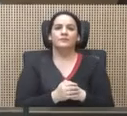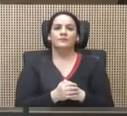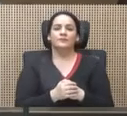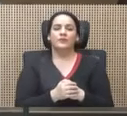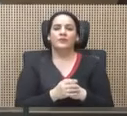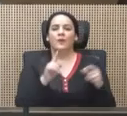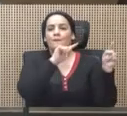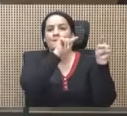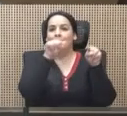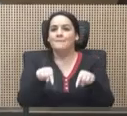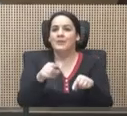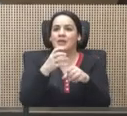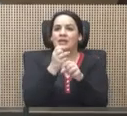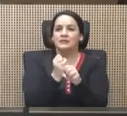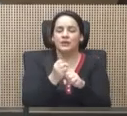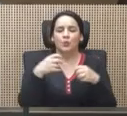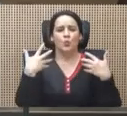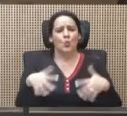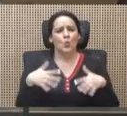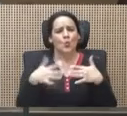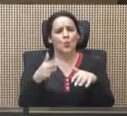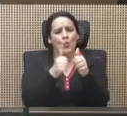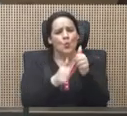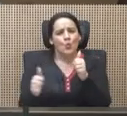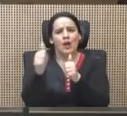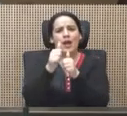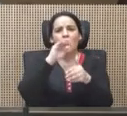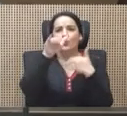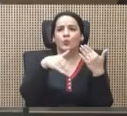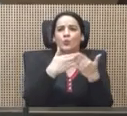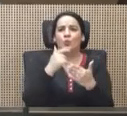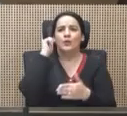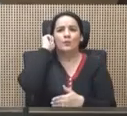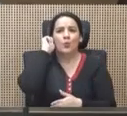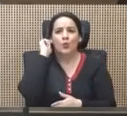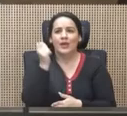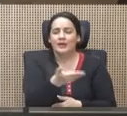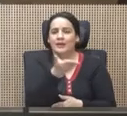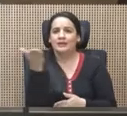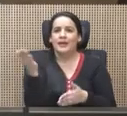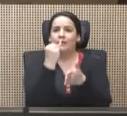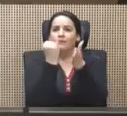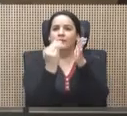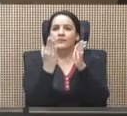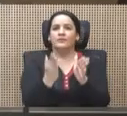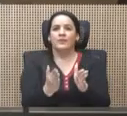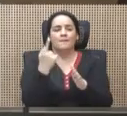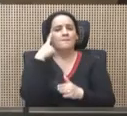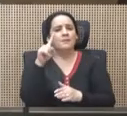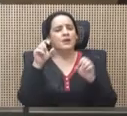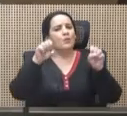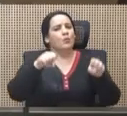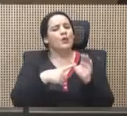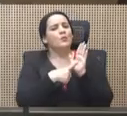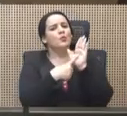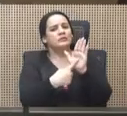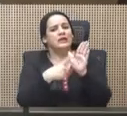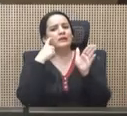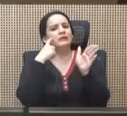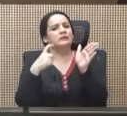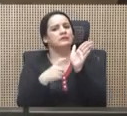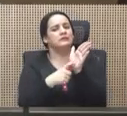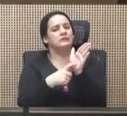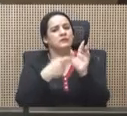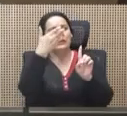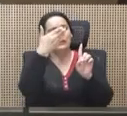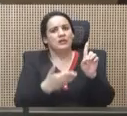viene a ser una reivindicación a todas esas mujeres que, siendo artistas y que para ser reconocidas como tales, se ven